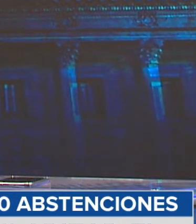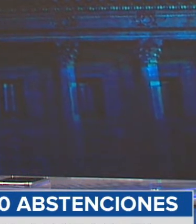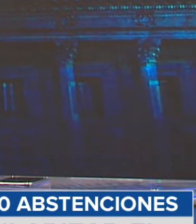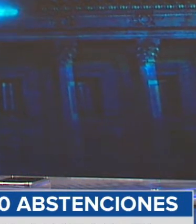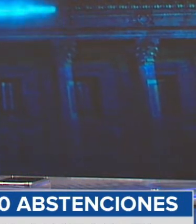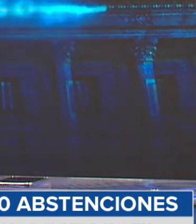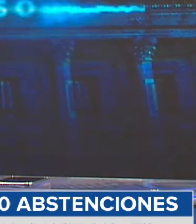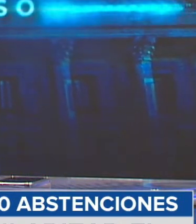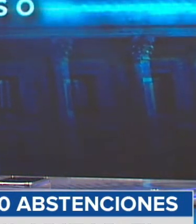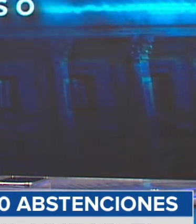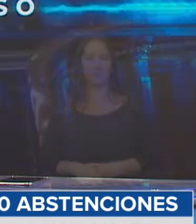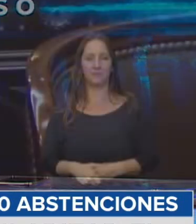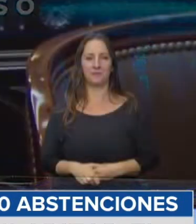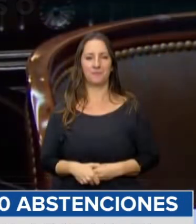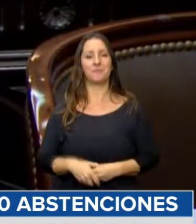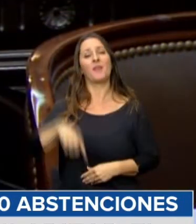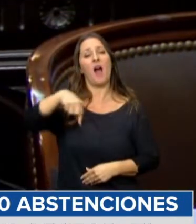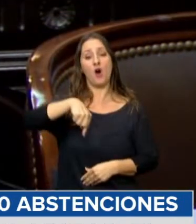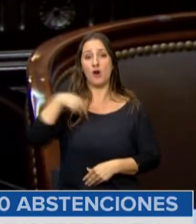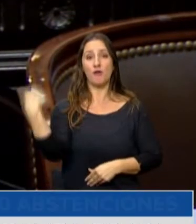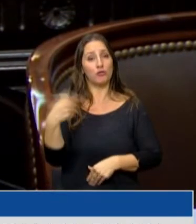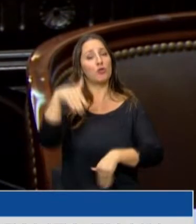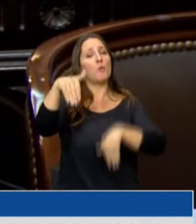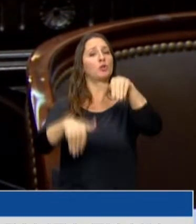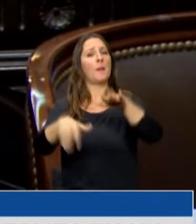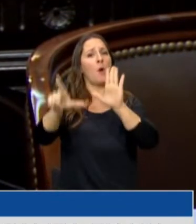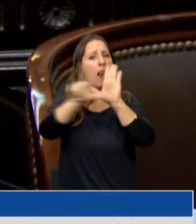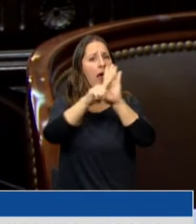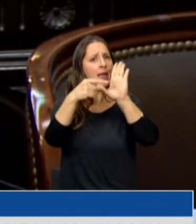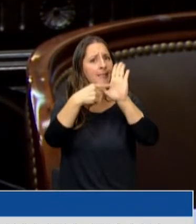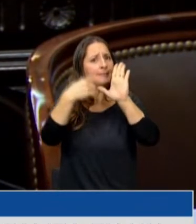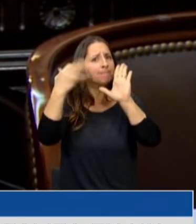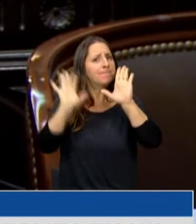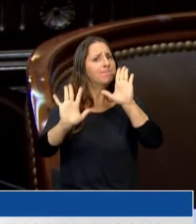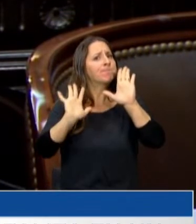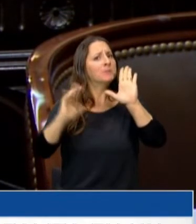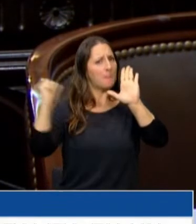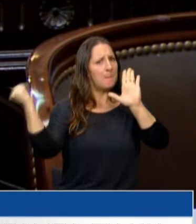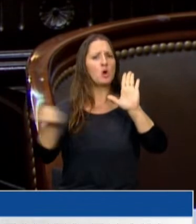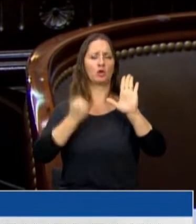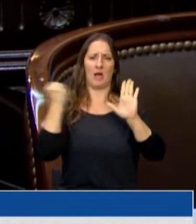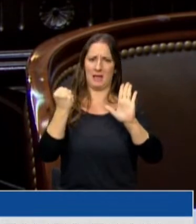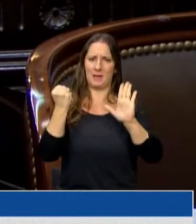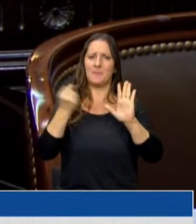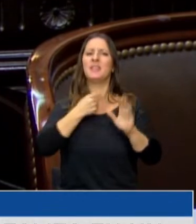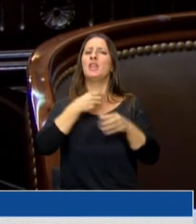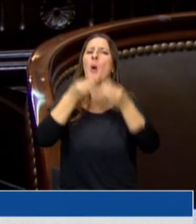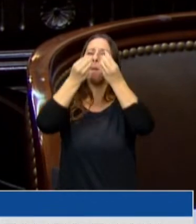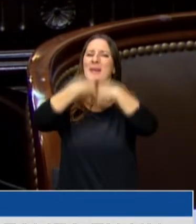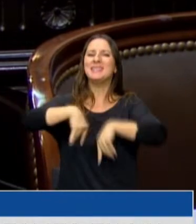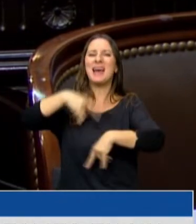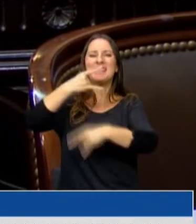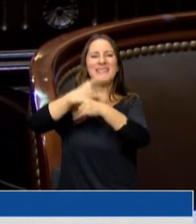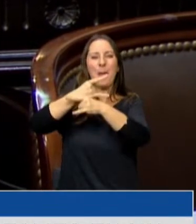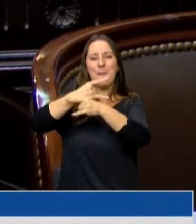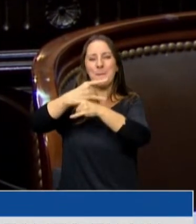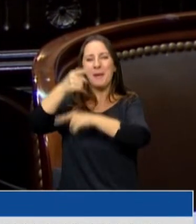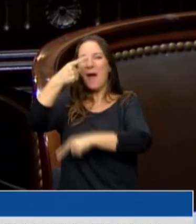decía. Estamos votando una ley de enorme importancia y quiero empezar quizás por lo que se hace al final, que